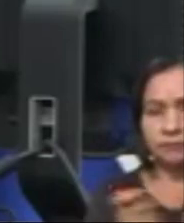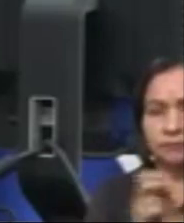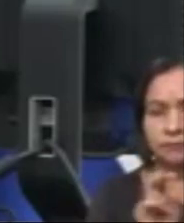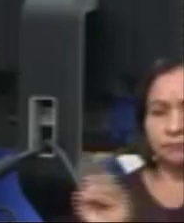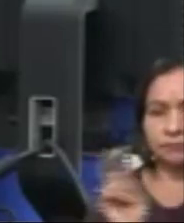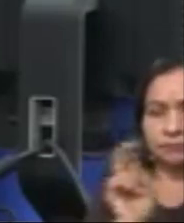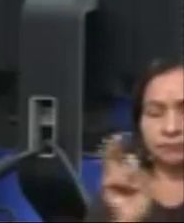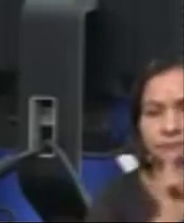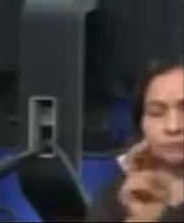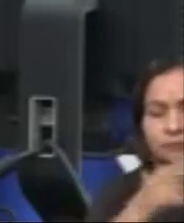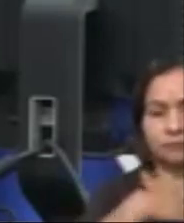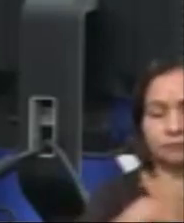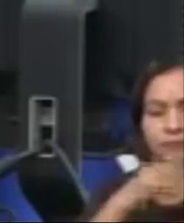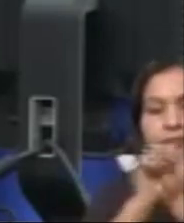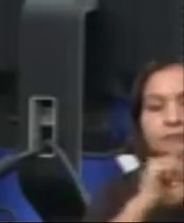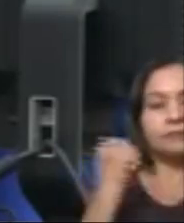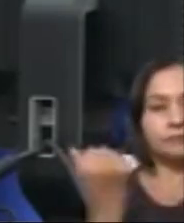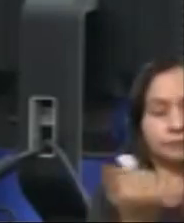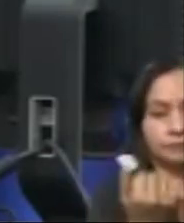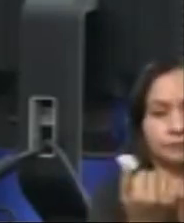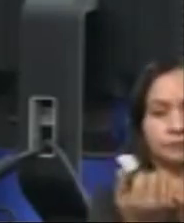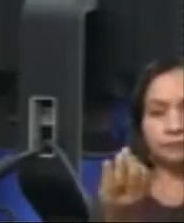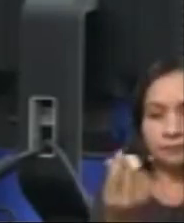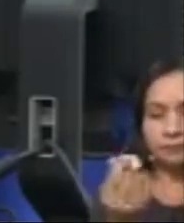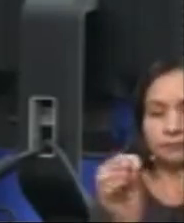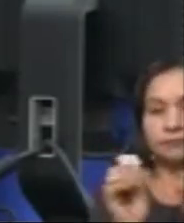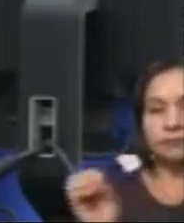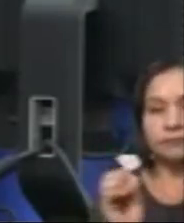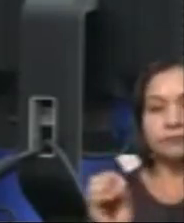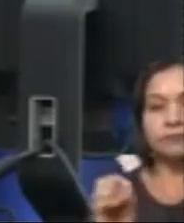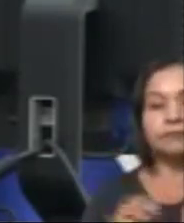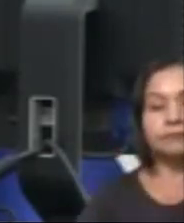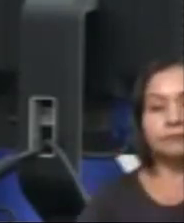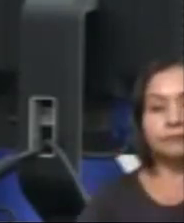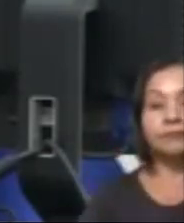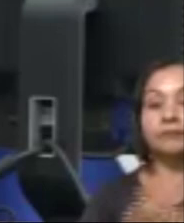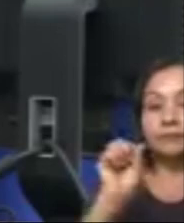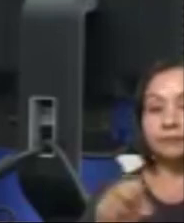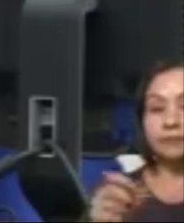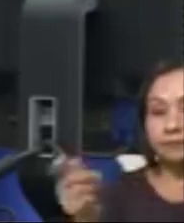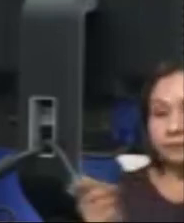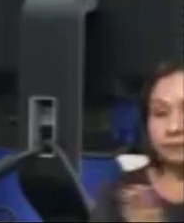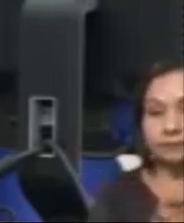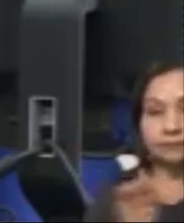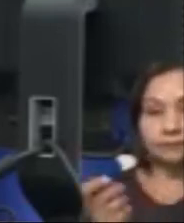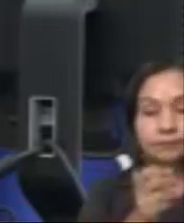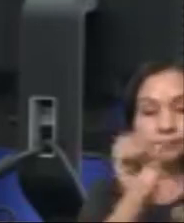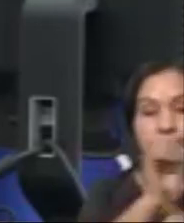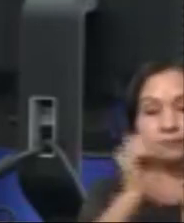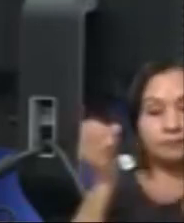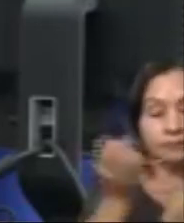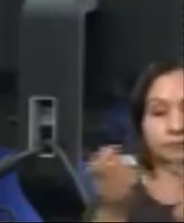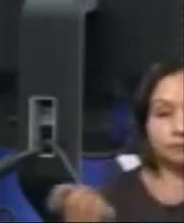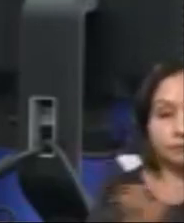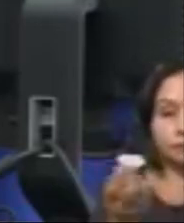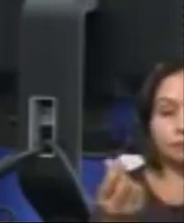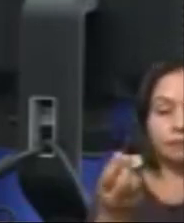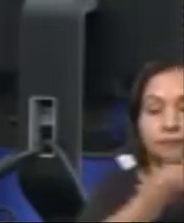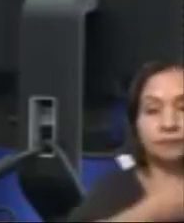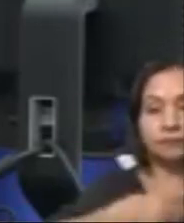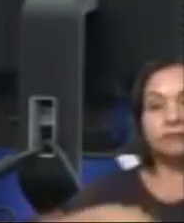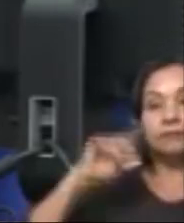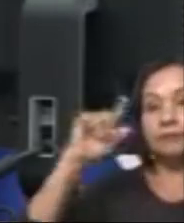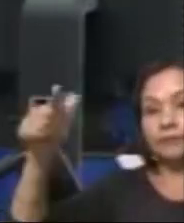del Departamento de Asociaciones Civiles sin fines de lucro para la regulación de organismos sin fines de lucro del Ministerio